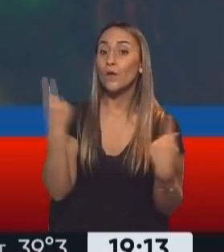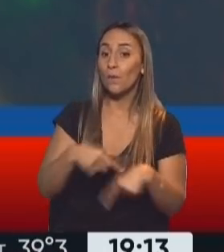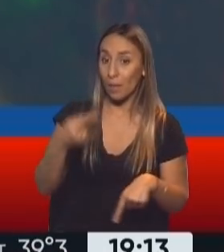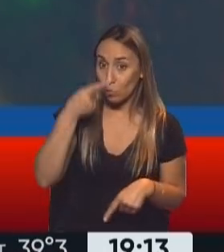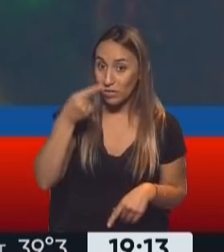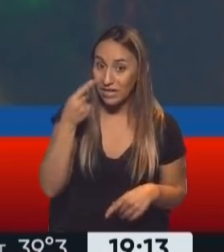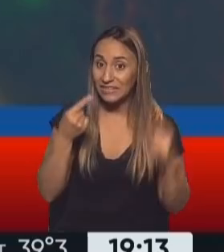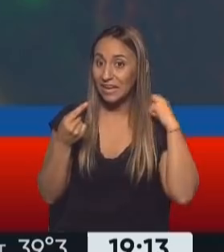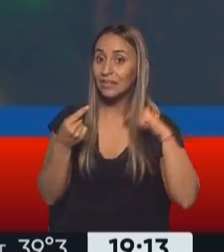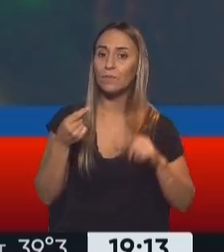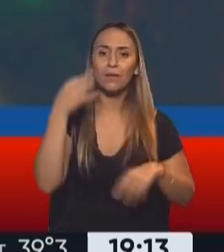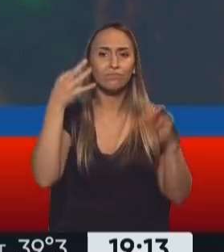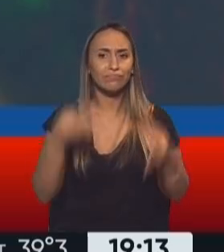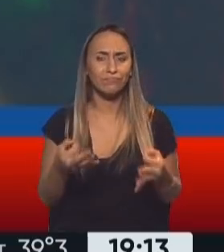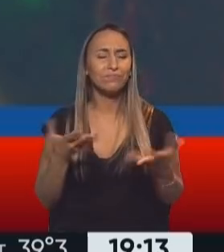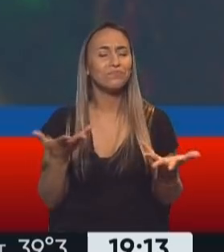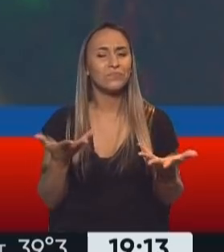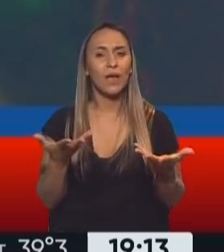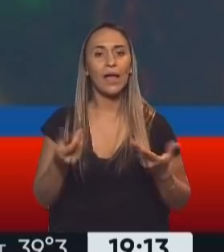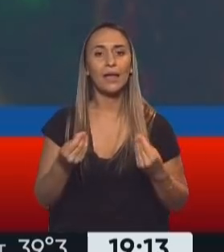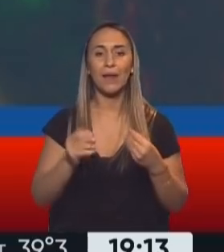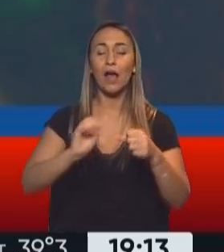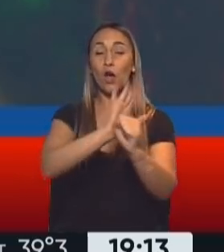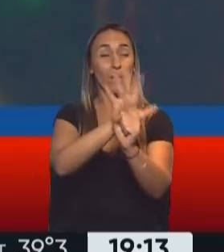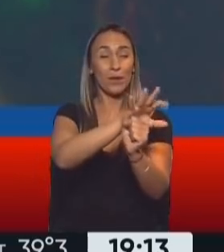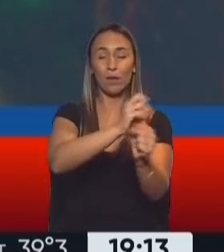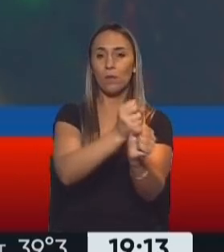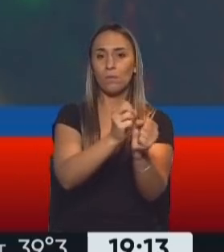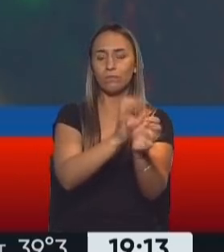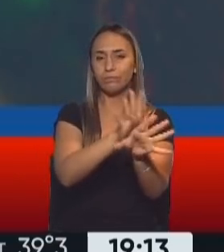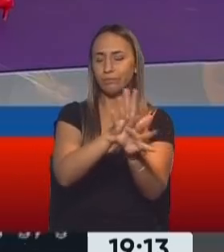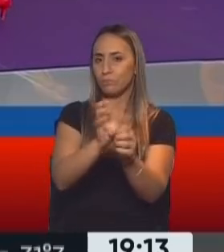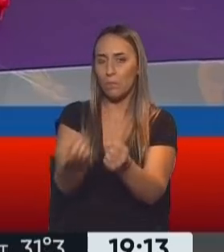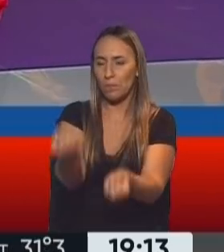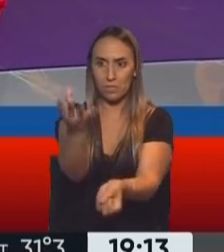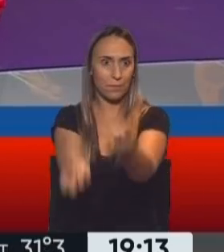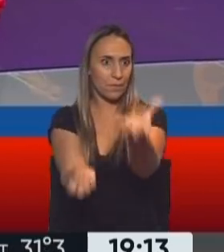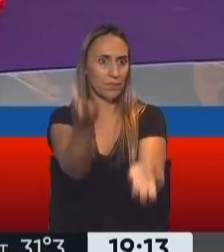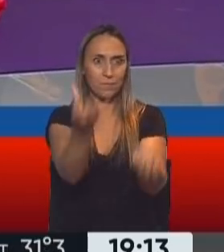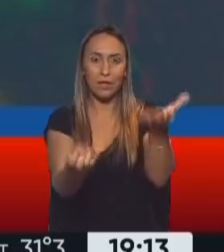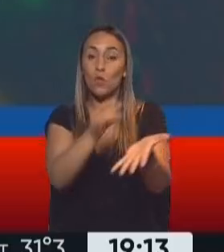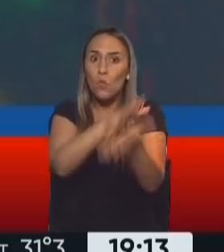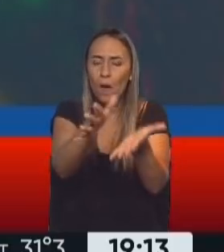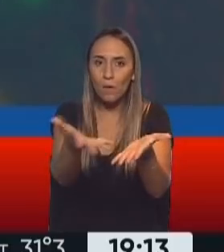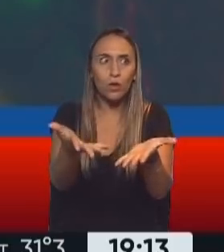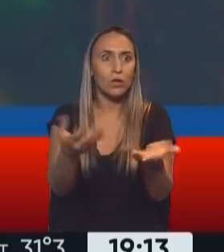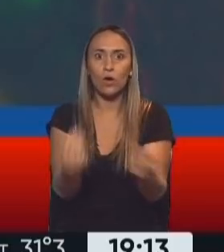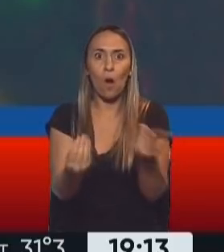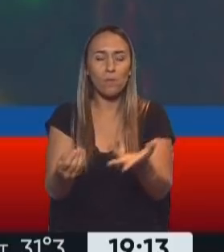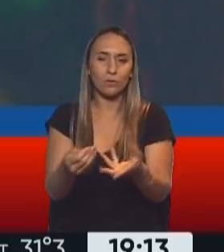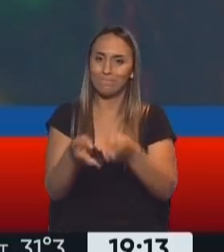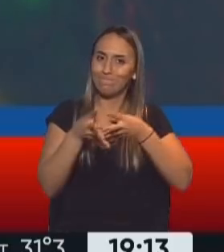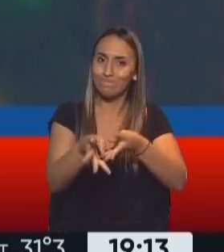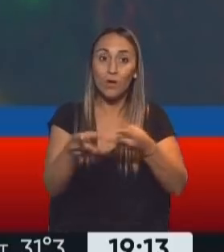para tratar de combatir todas estas variantes. Muy bien. Fíjese, le he hecho, que me ha costado bastante conseguir, unas